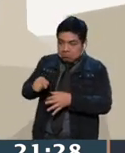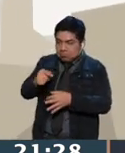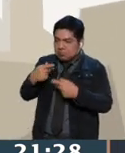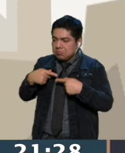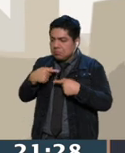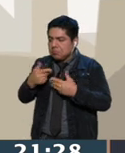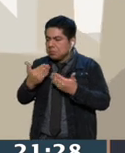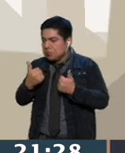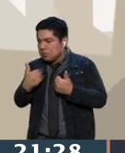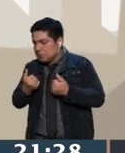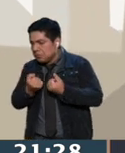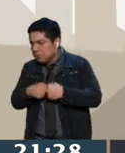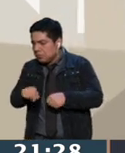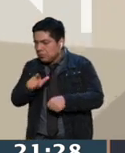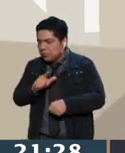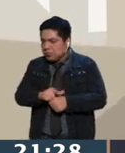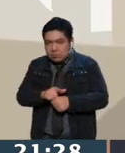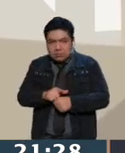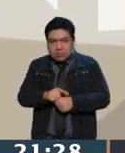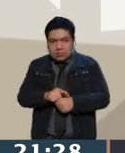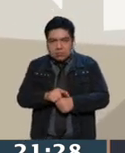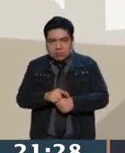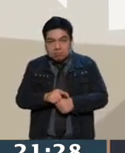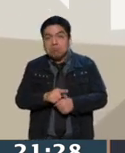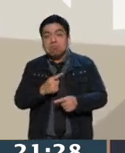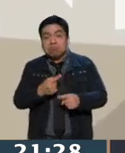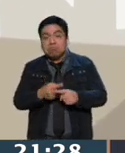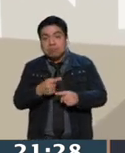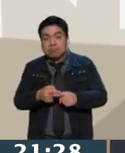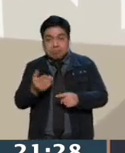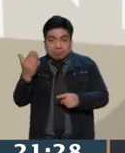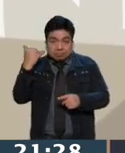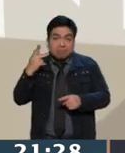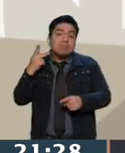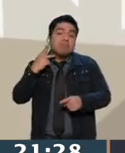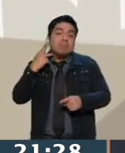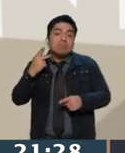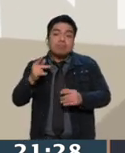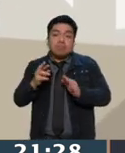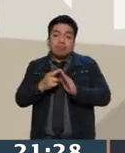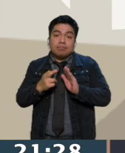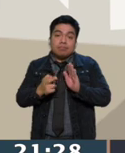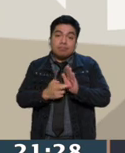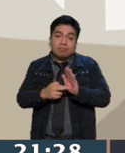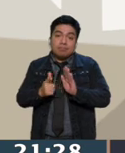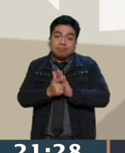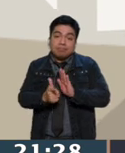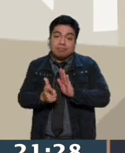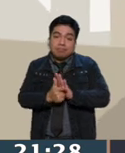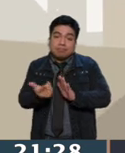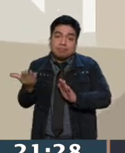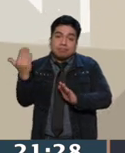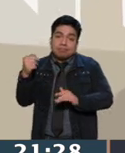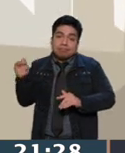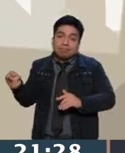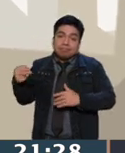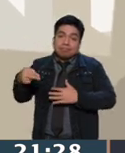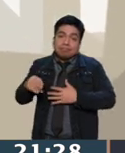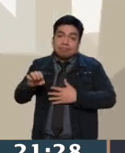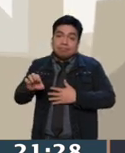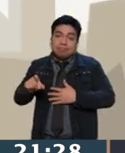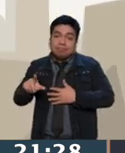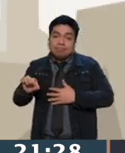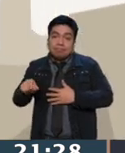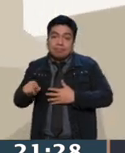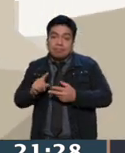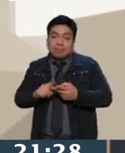tienen seguridad social hoy en día, pues se lo deben a las políticas y a las reformas neoliberales de Carlos Salinas